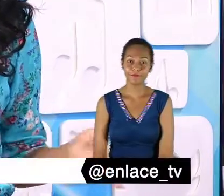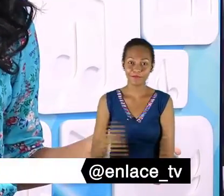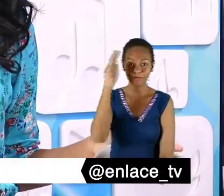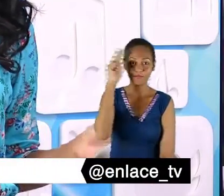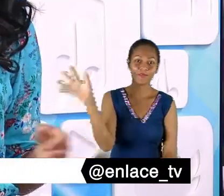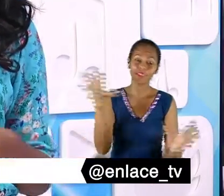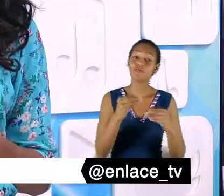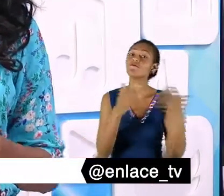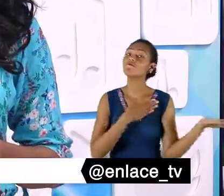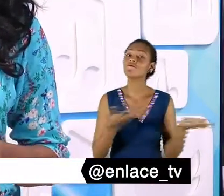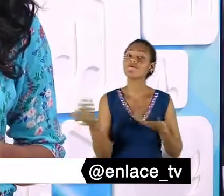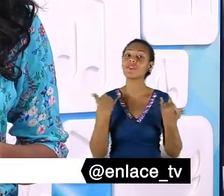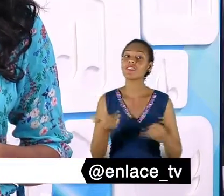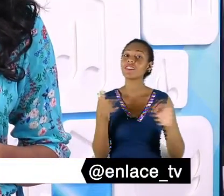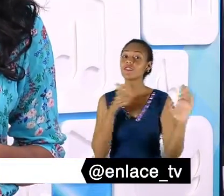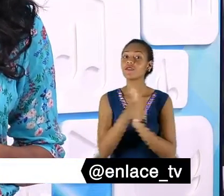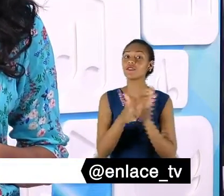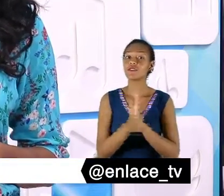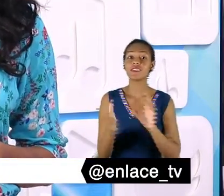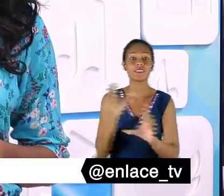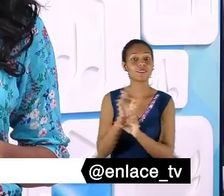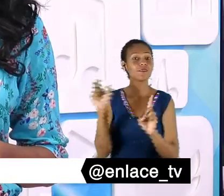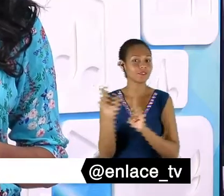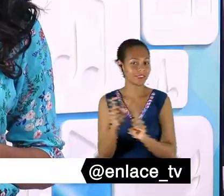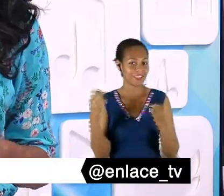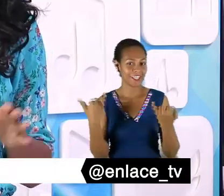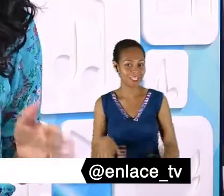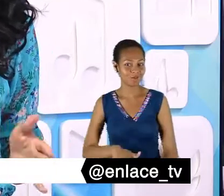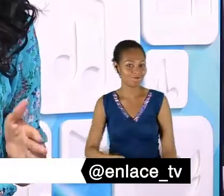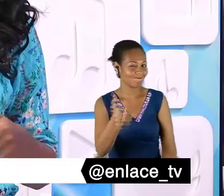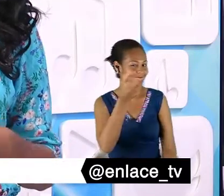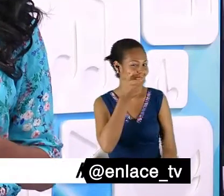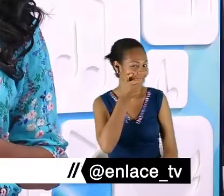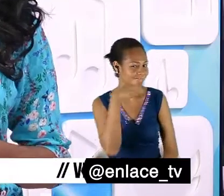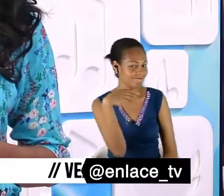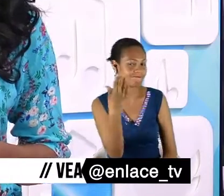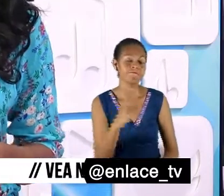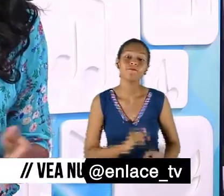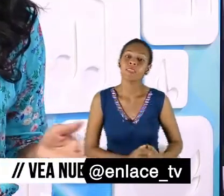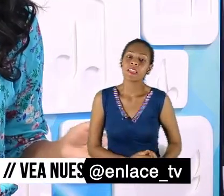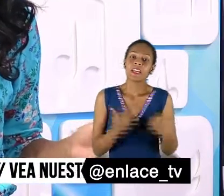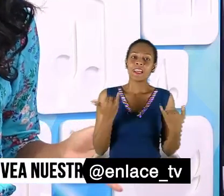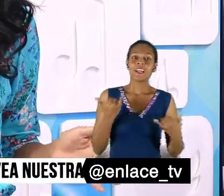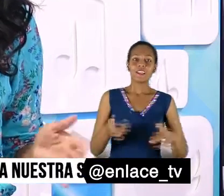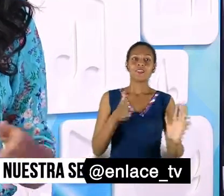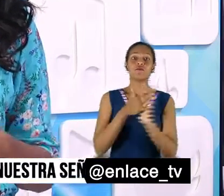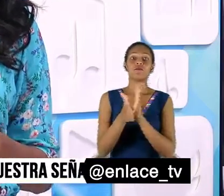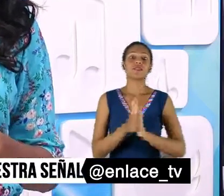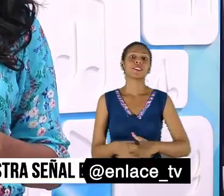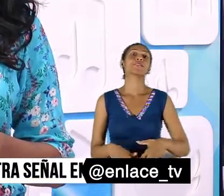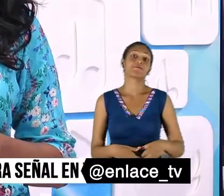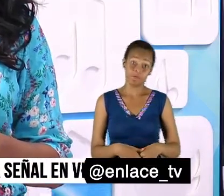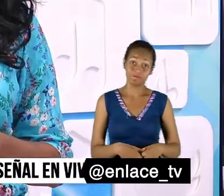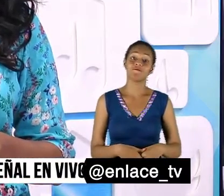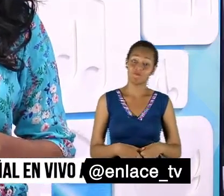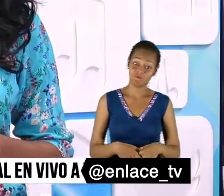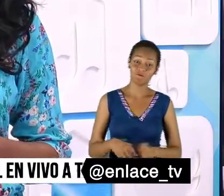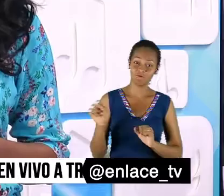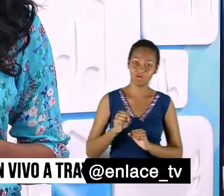Bienvenidos a la mejor información de cultura y entretenimiento en La Mira. Inicio contándoles que de manera exitosa participó la